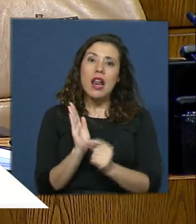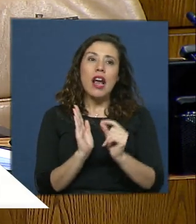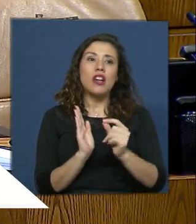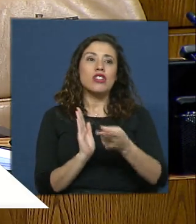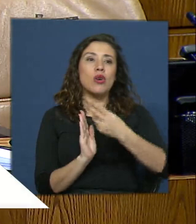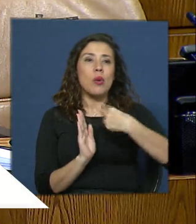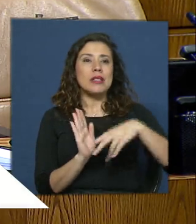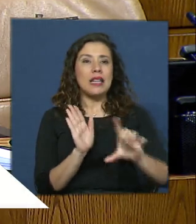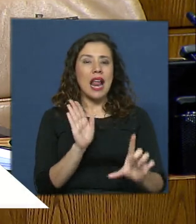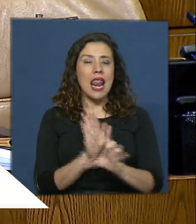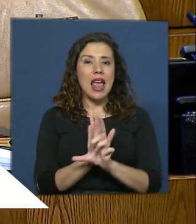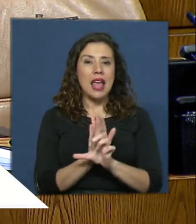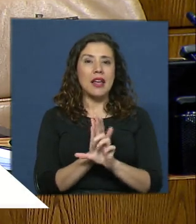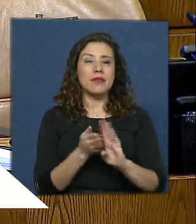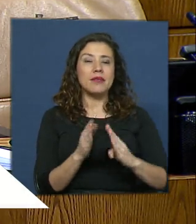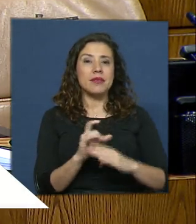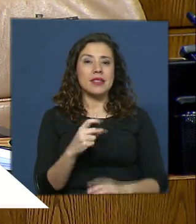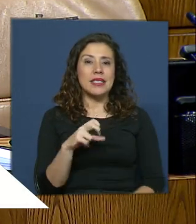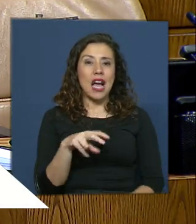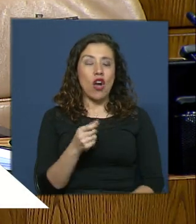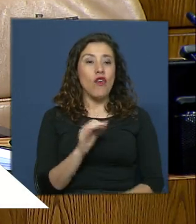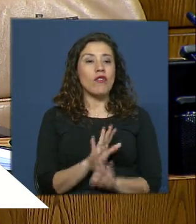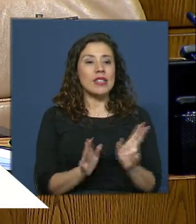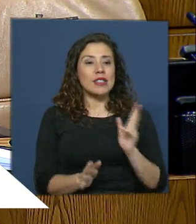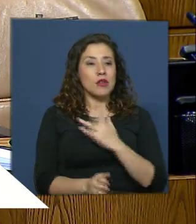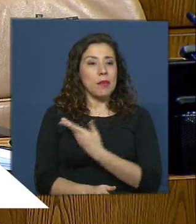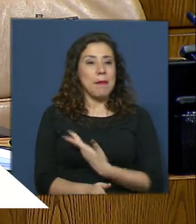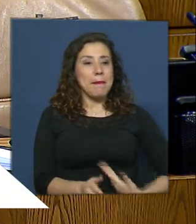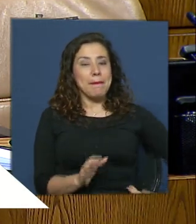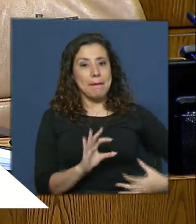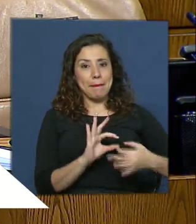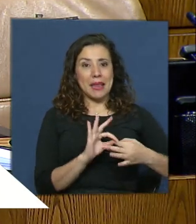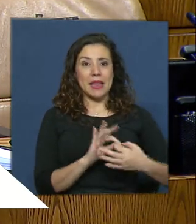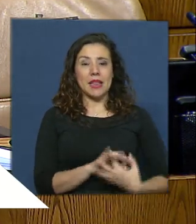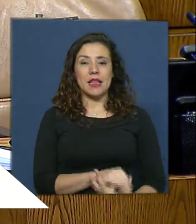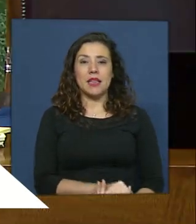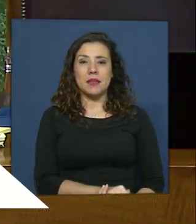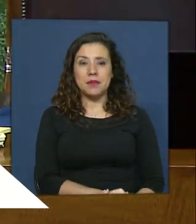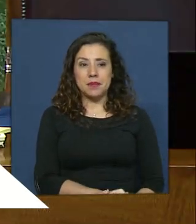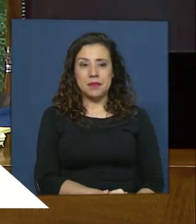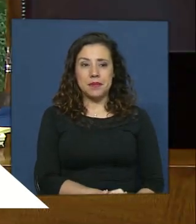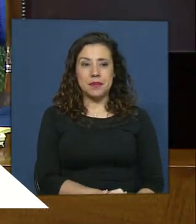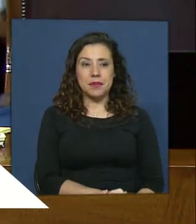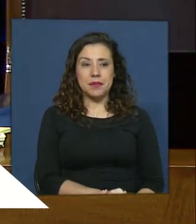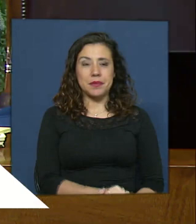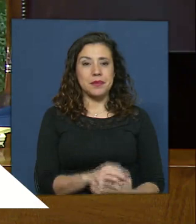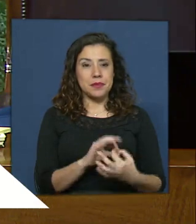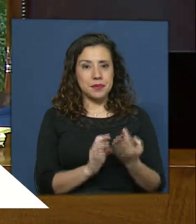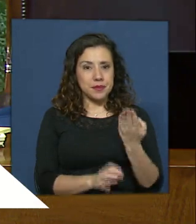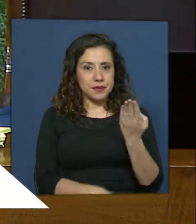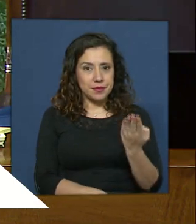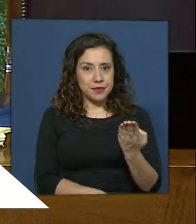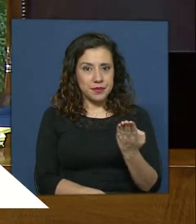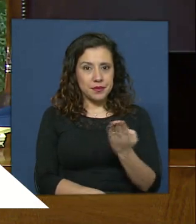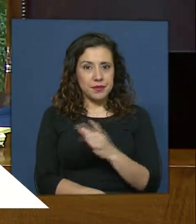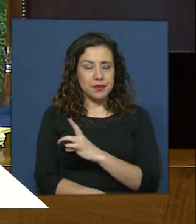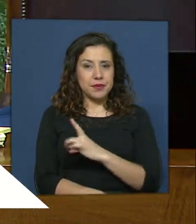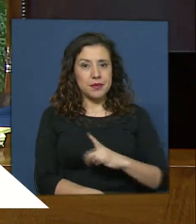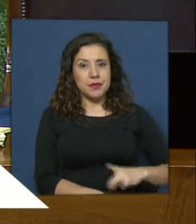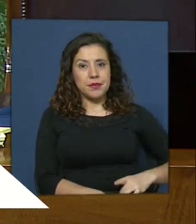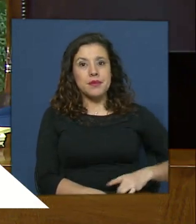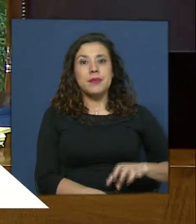nuestra legislación al pueblo chango. He dicho, señor presidente, muchas gracias. Muy bien, muy bien. Gracias a usted, diputada